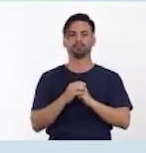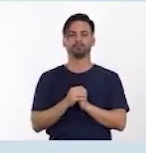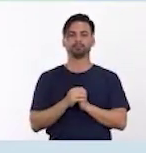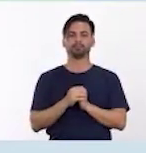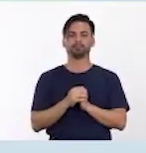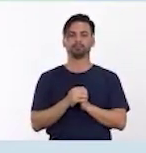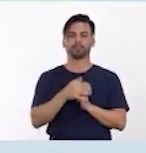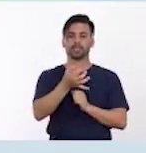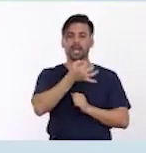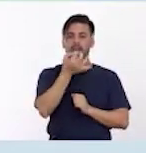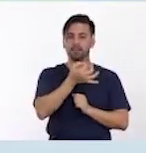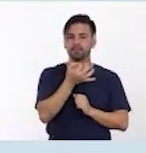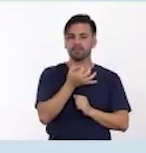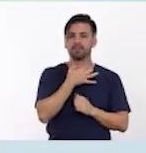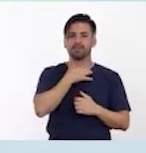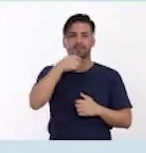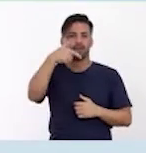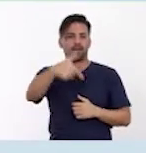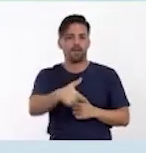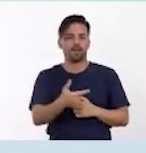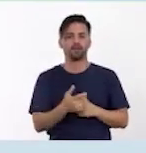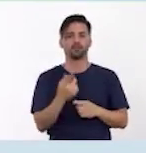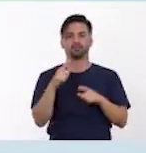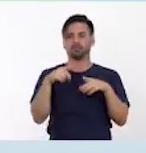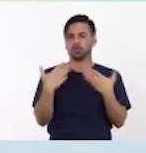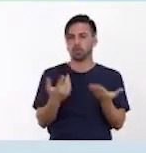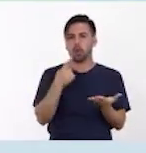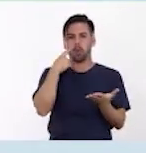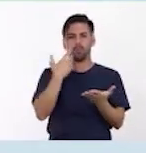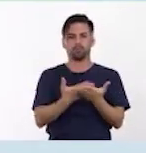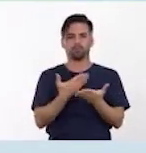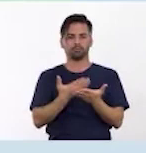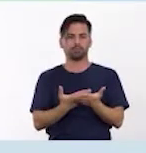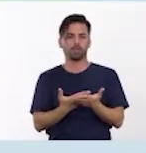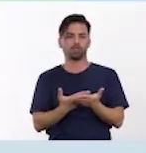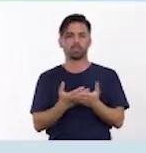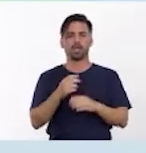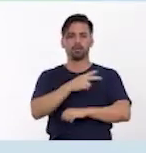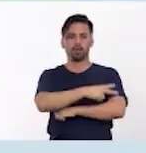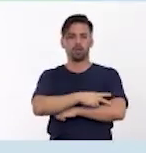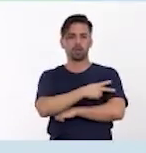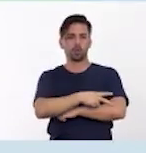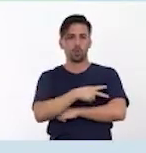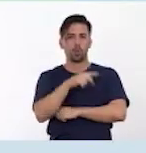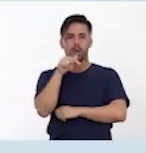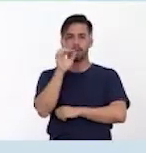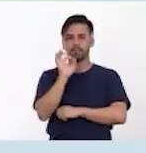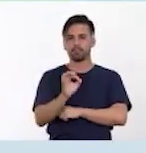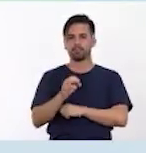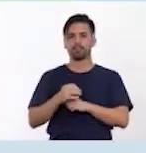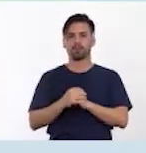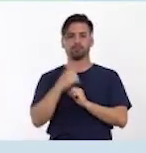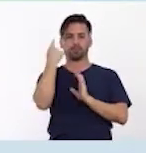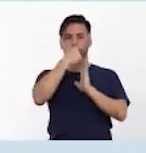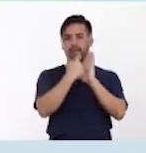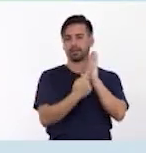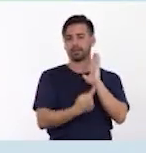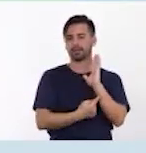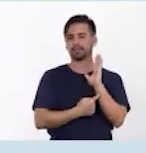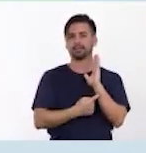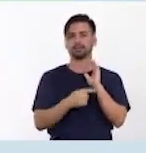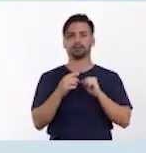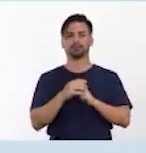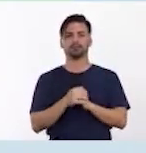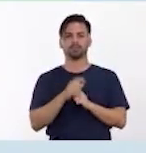caracterizar, ejemplificar cómo se manifiesta la faja tropical, cómo son sus características, cómo podrían ser en